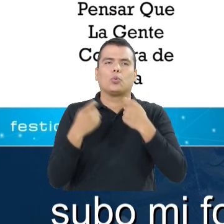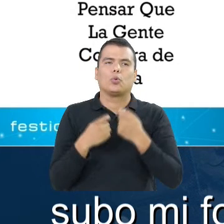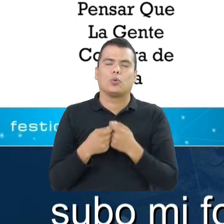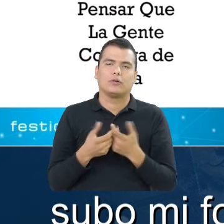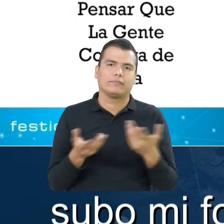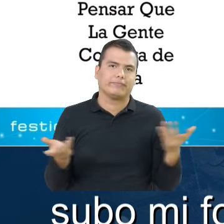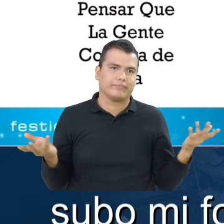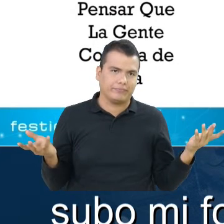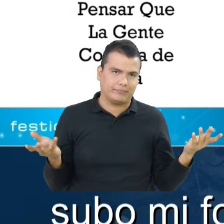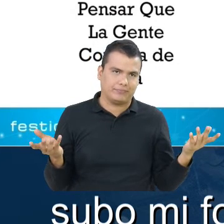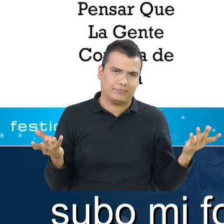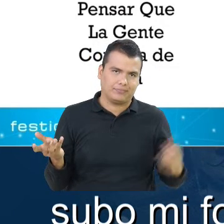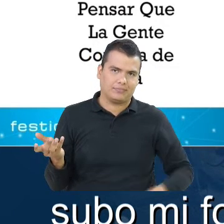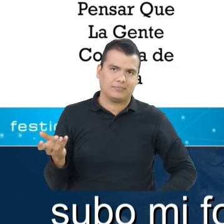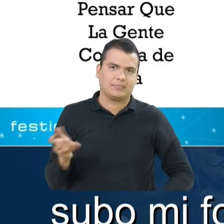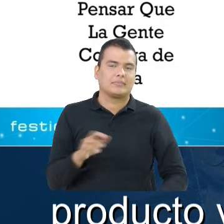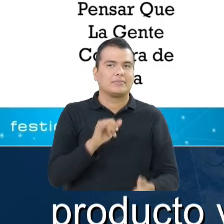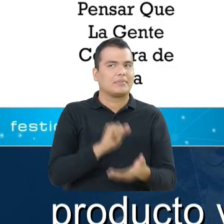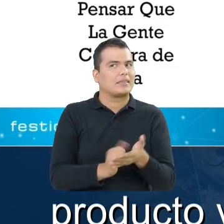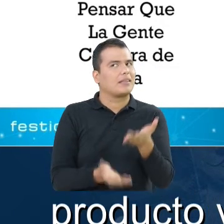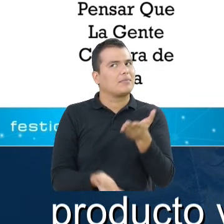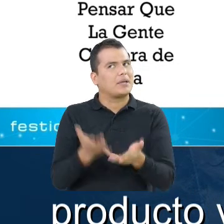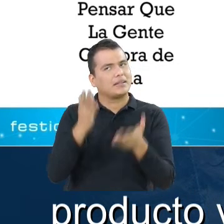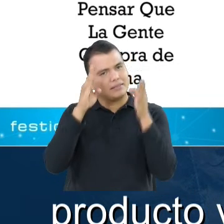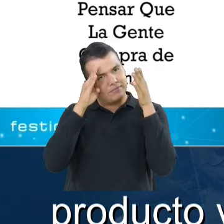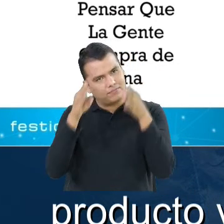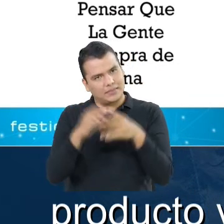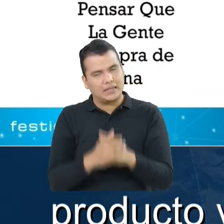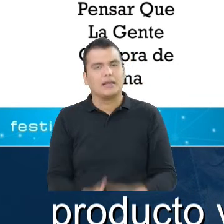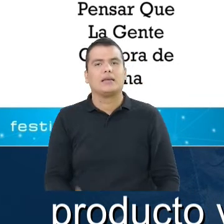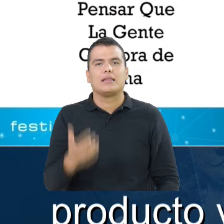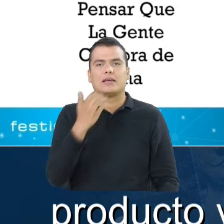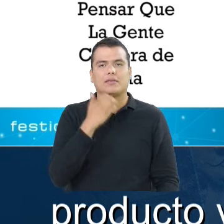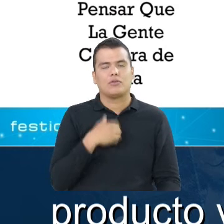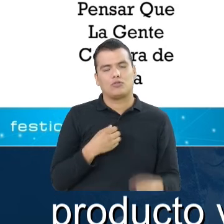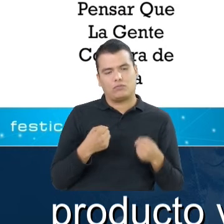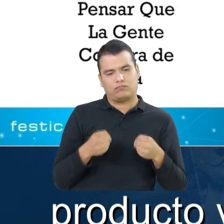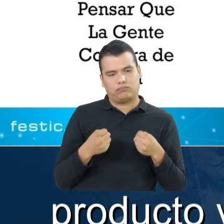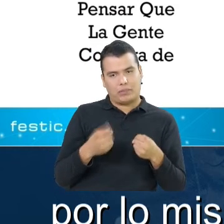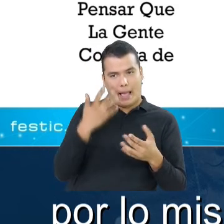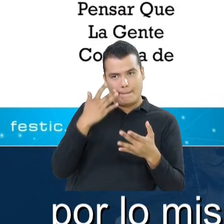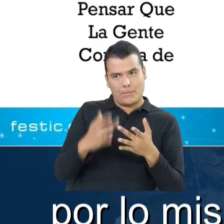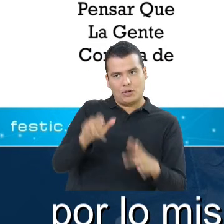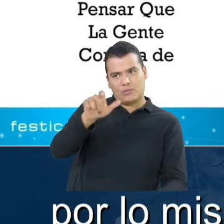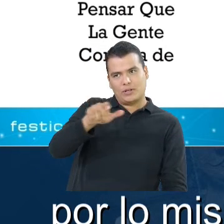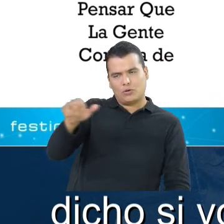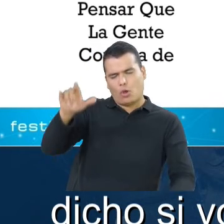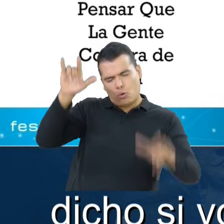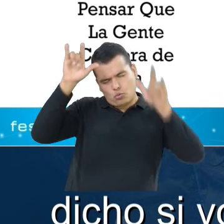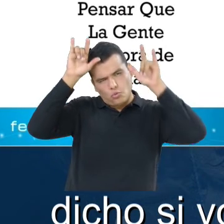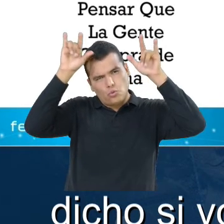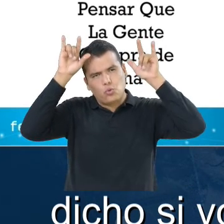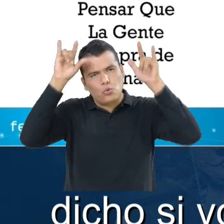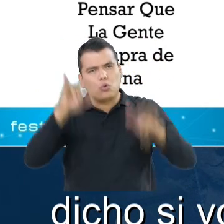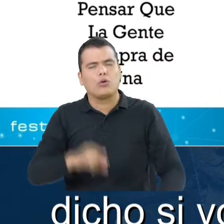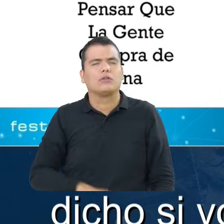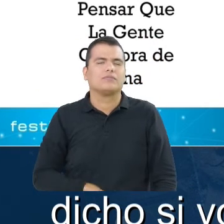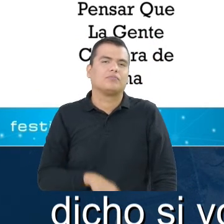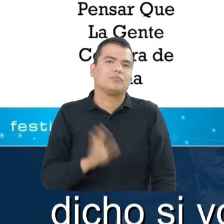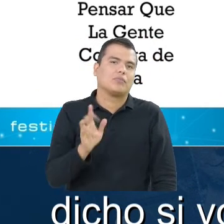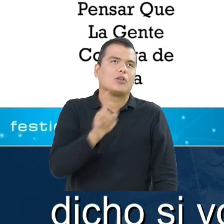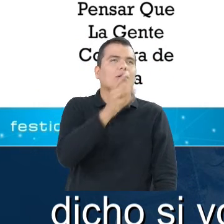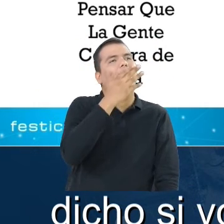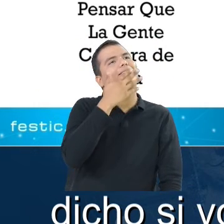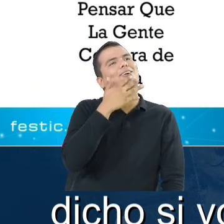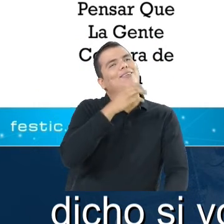lo mismo que les acabo de decir del nicho. Si yo voy a venderle estos tenis con púas a la persona rockera, no le puedo hablar como le estoy